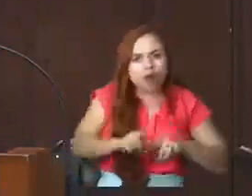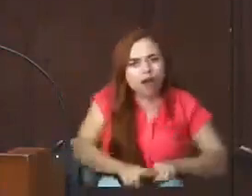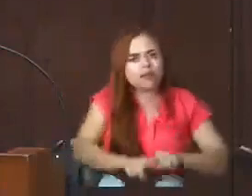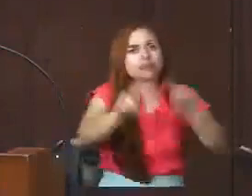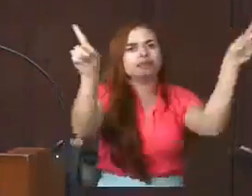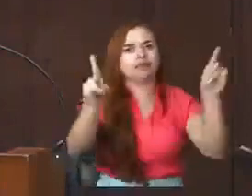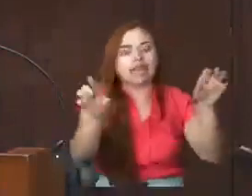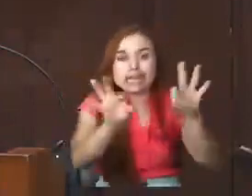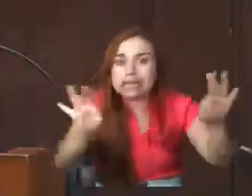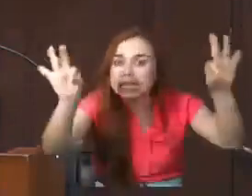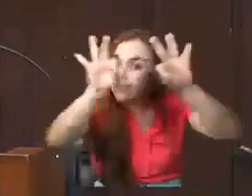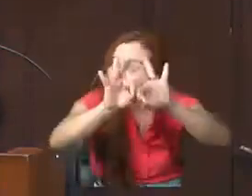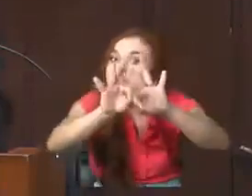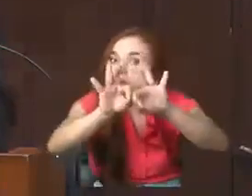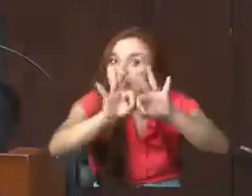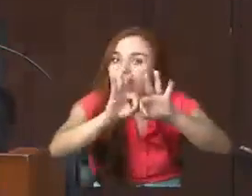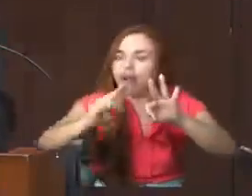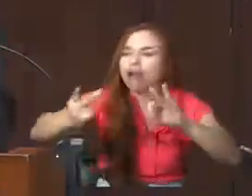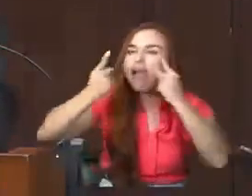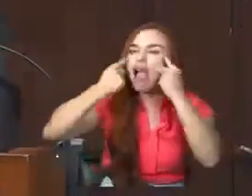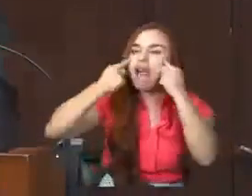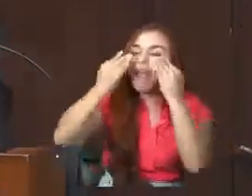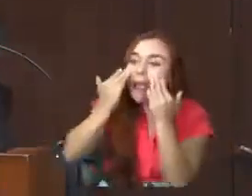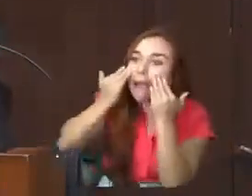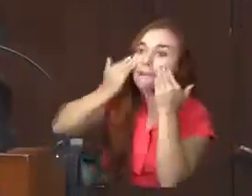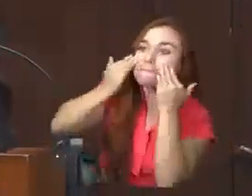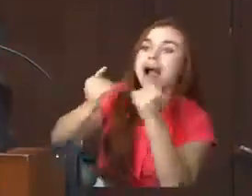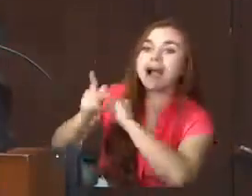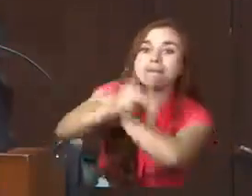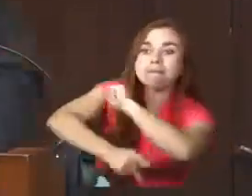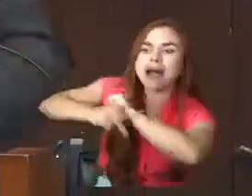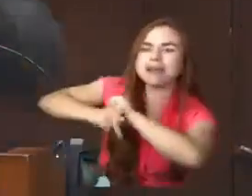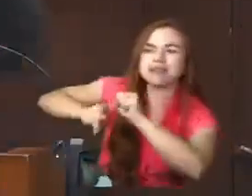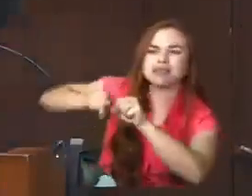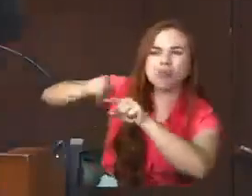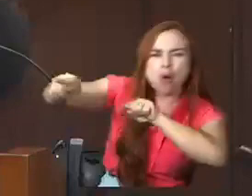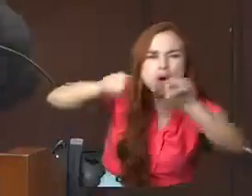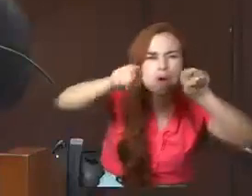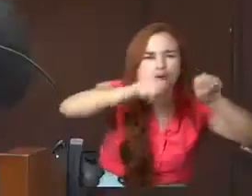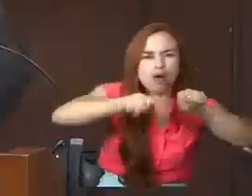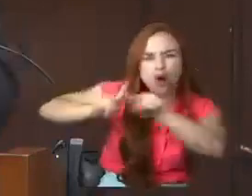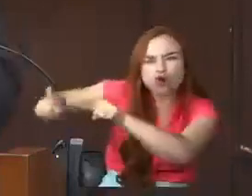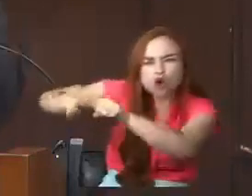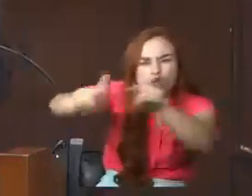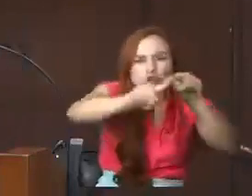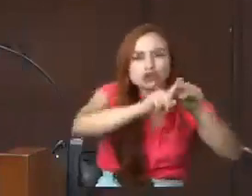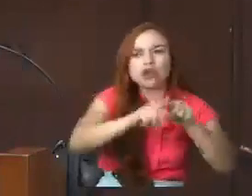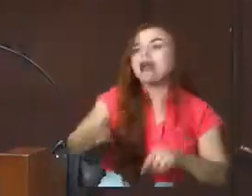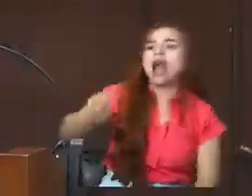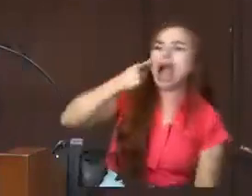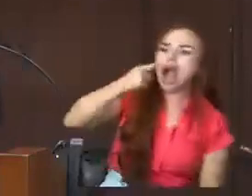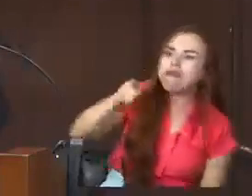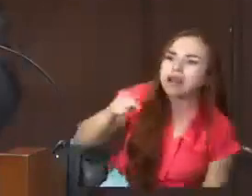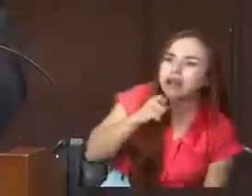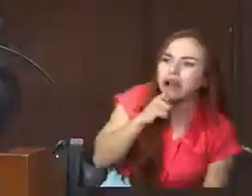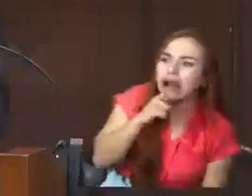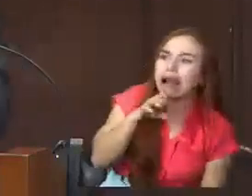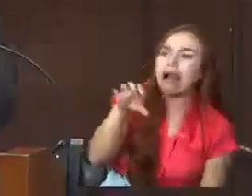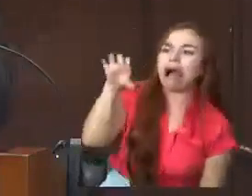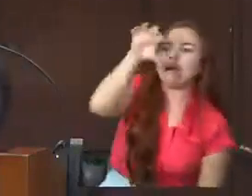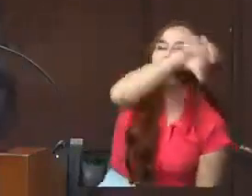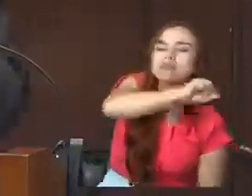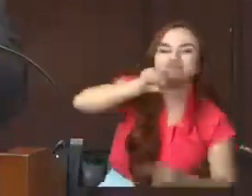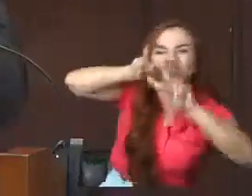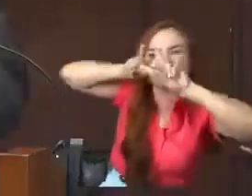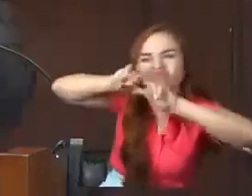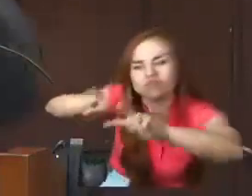escudriñen la realidad de otros países y levanten la mano para que nosotros asumamos una responsabilidad, porque le hemos solicitado